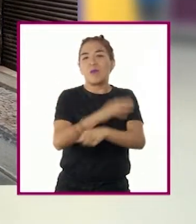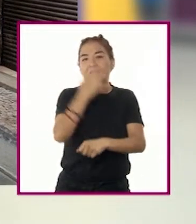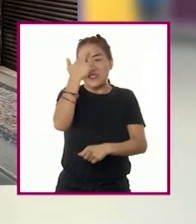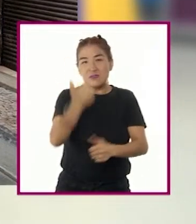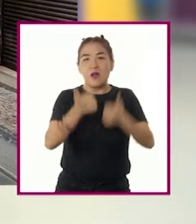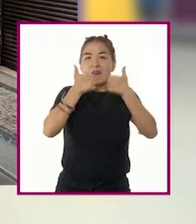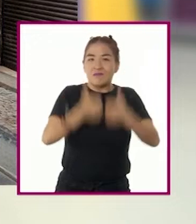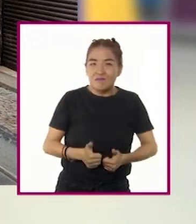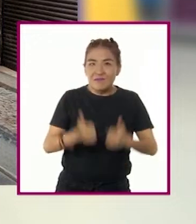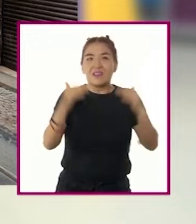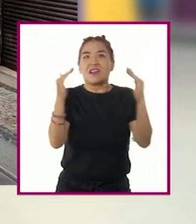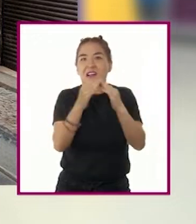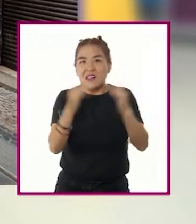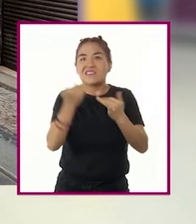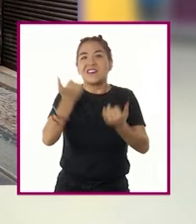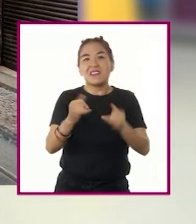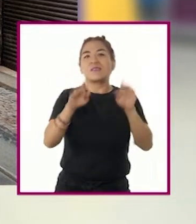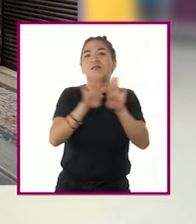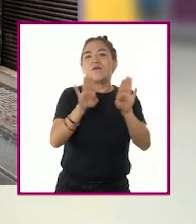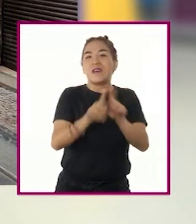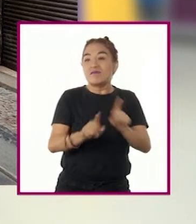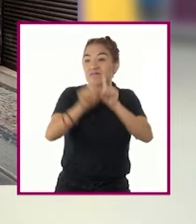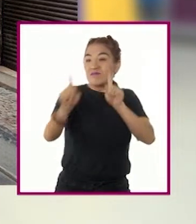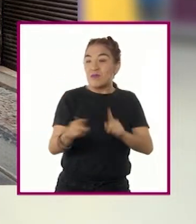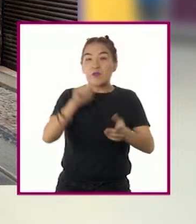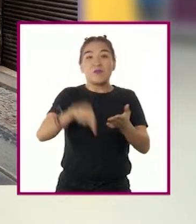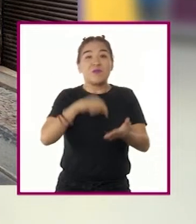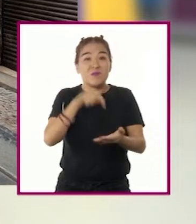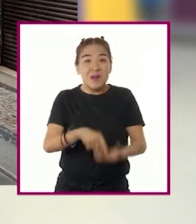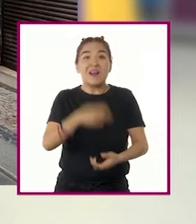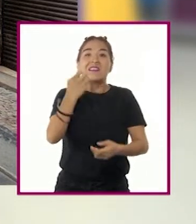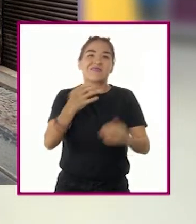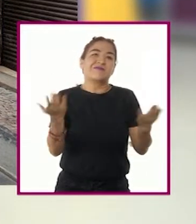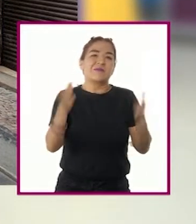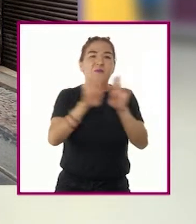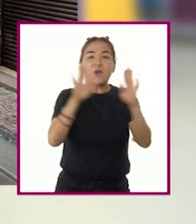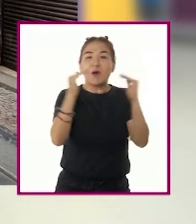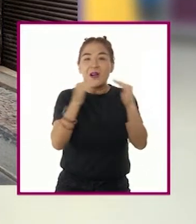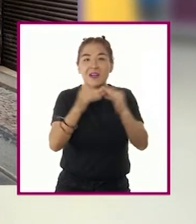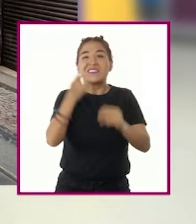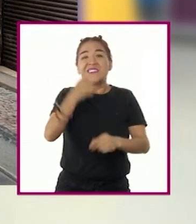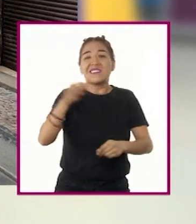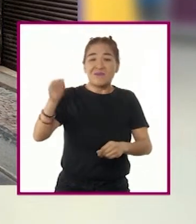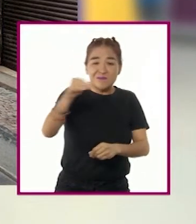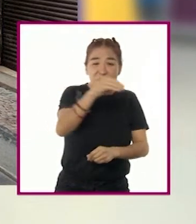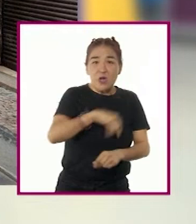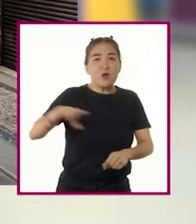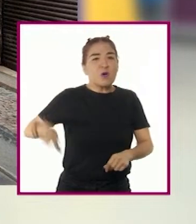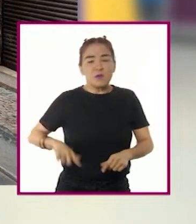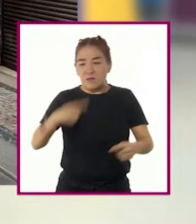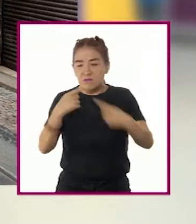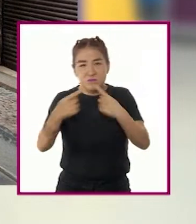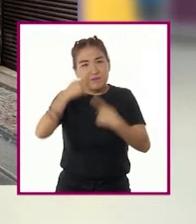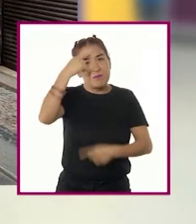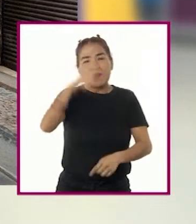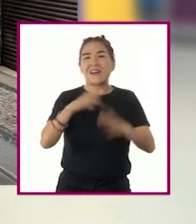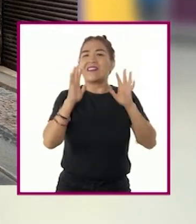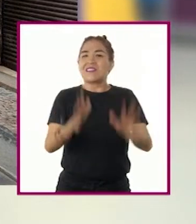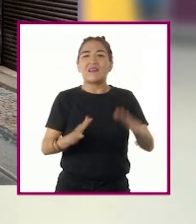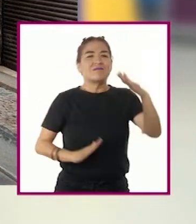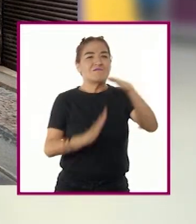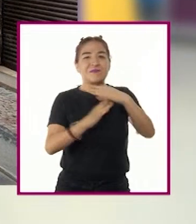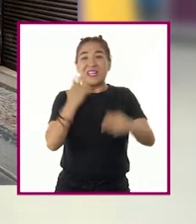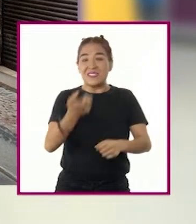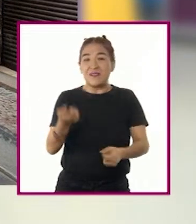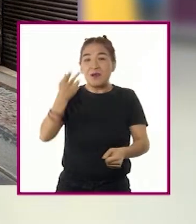y distanciamiento que adoptaron numerosos gobiernos ante el imperativo de prevenir la saturación hospitalaria, lo